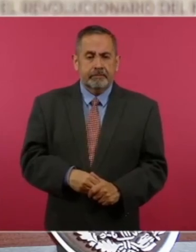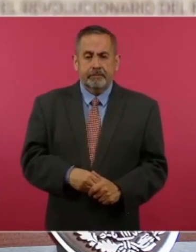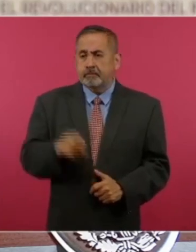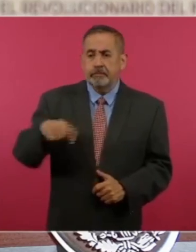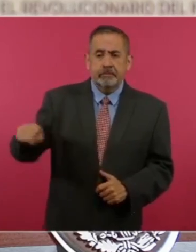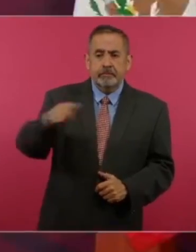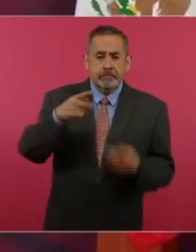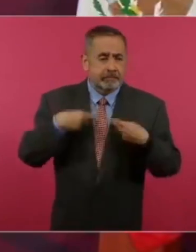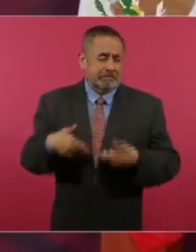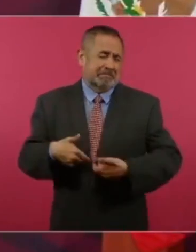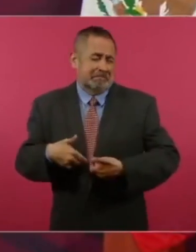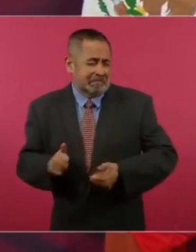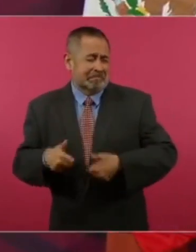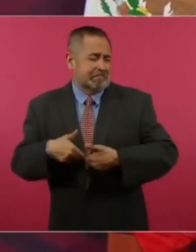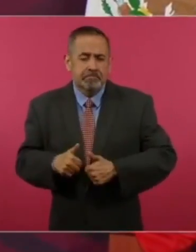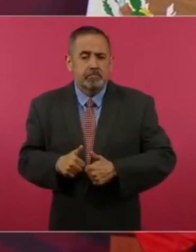menos hambre.